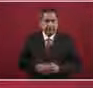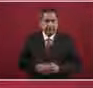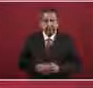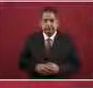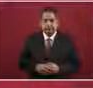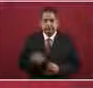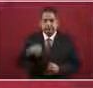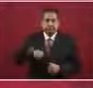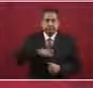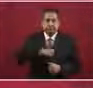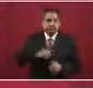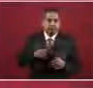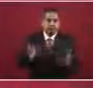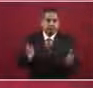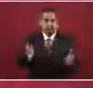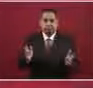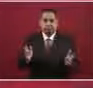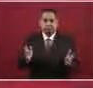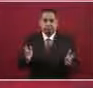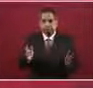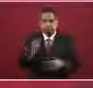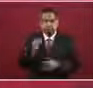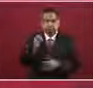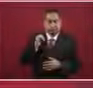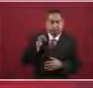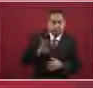Nosotros no tenemos por qué